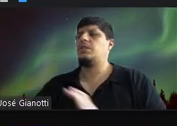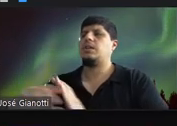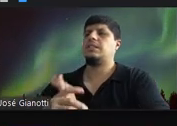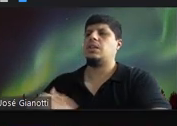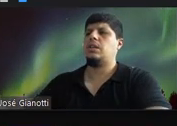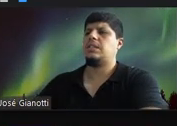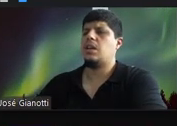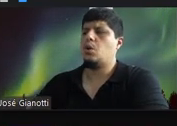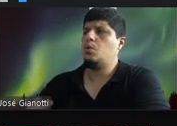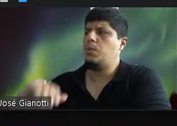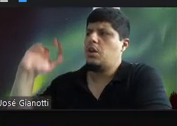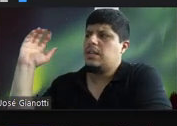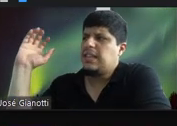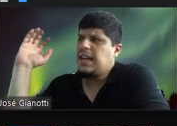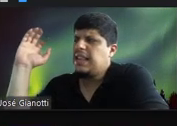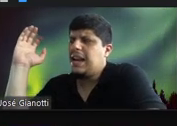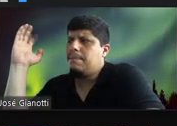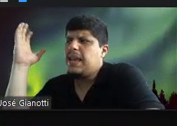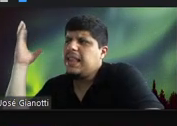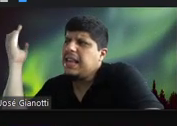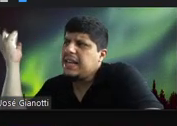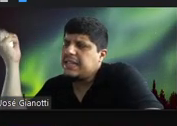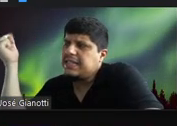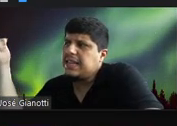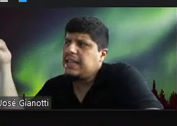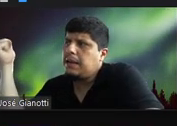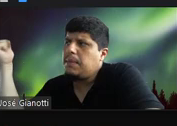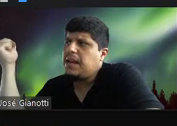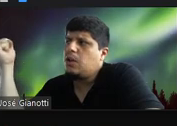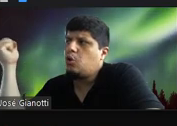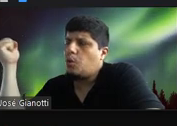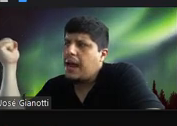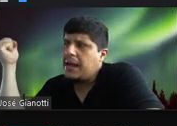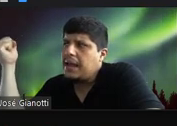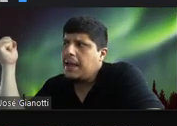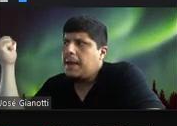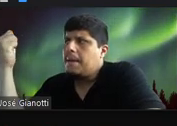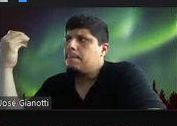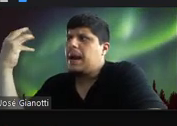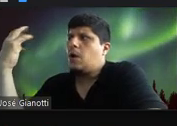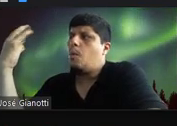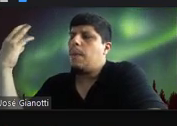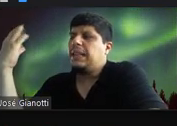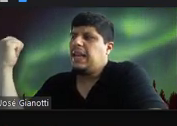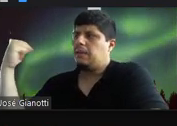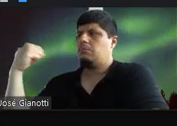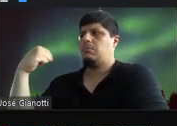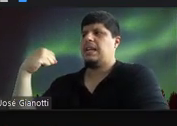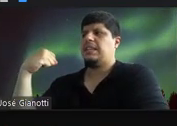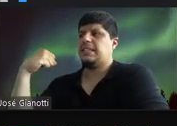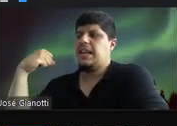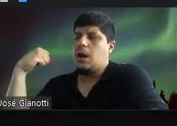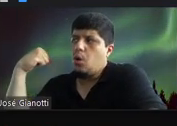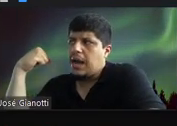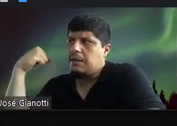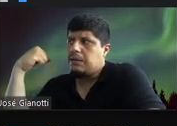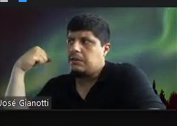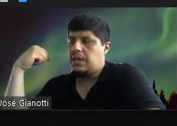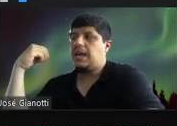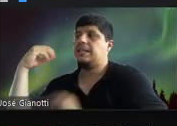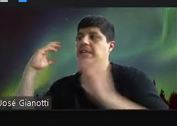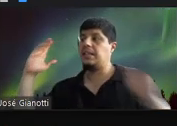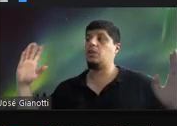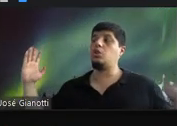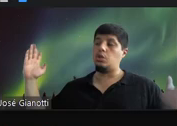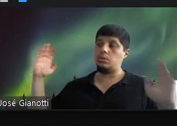Hola, buenas señoras y señores, aquí con un video acerca de las medidas que se han determinado tomar para combatir la tercera ola